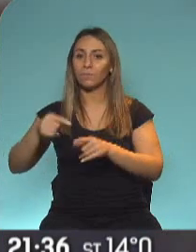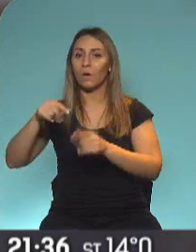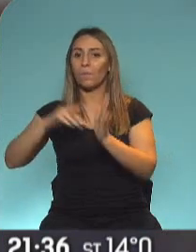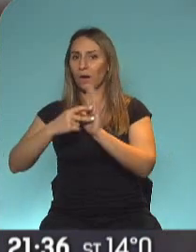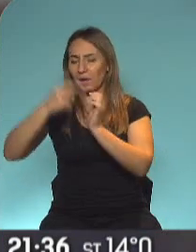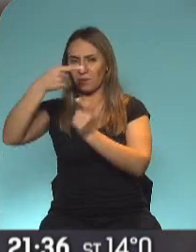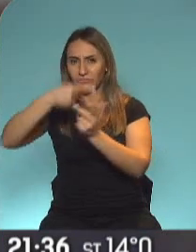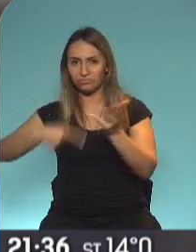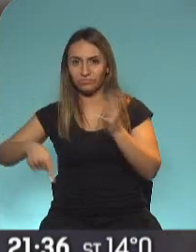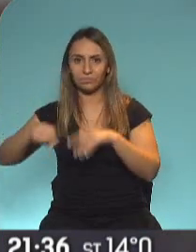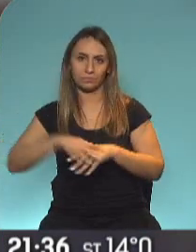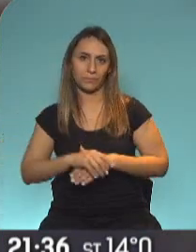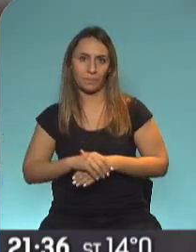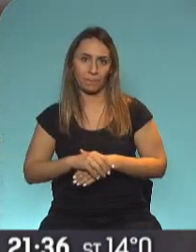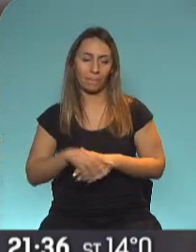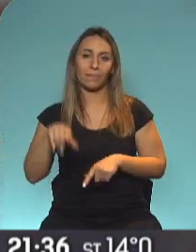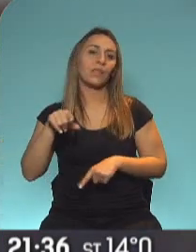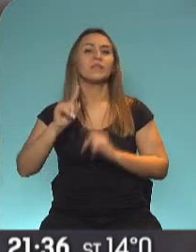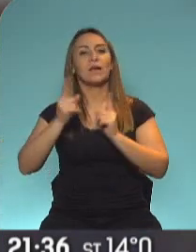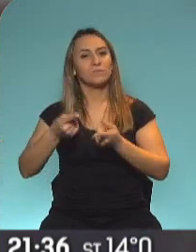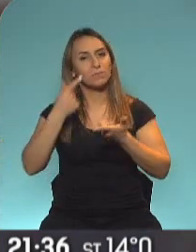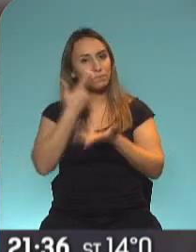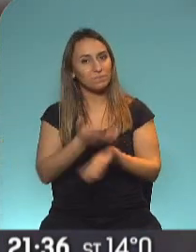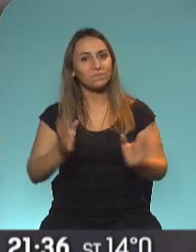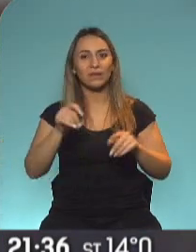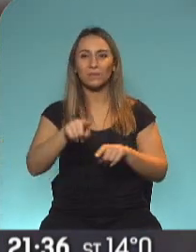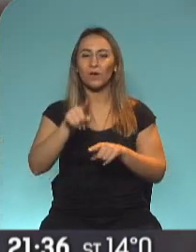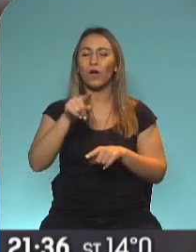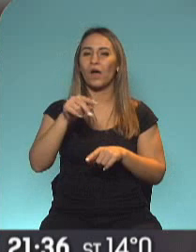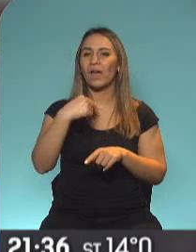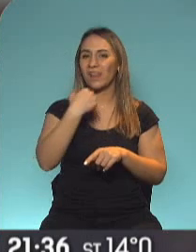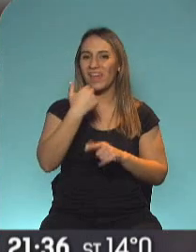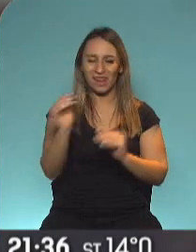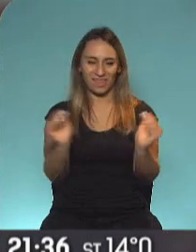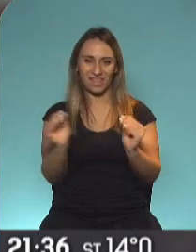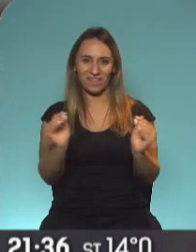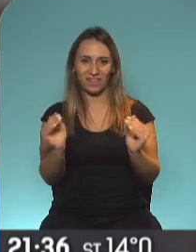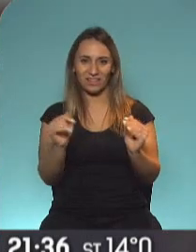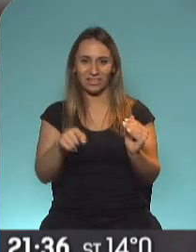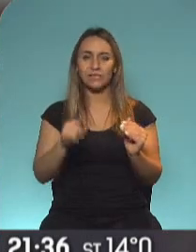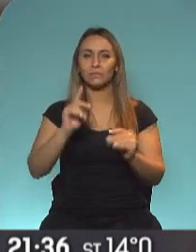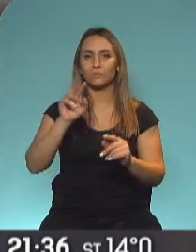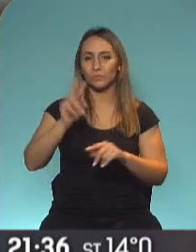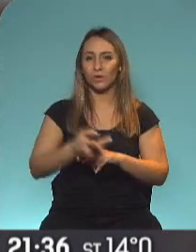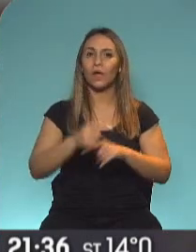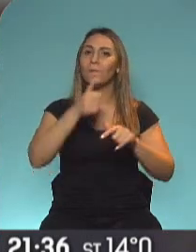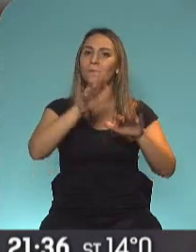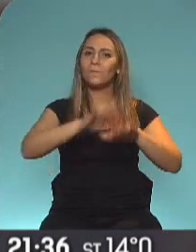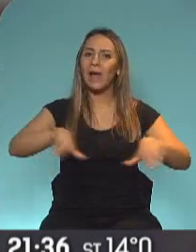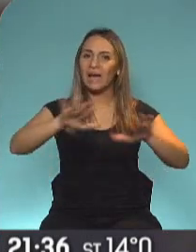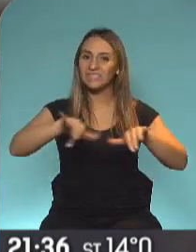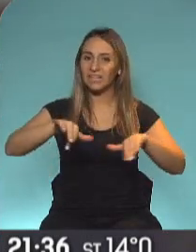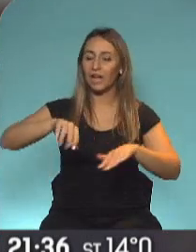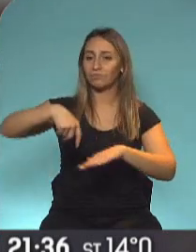esos lugares y regiones. Veíamos imágenes también del niño sirio, quien no vio esa imagen de ese nene en la playa. Y hablando